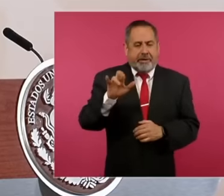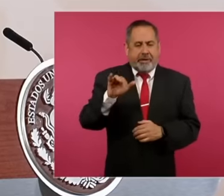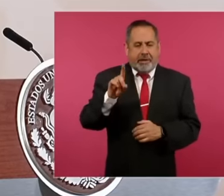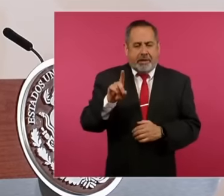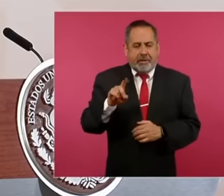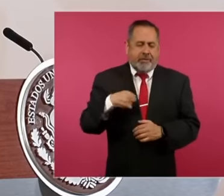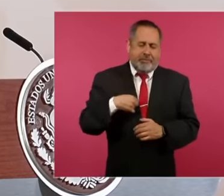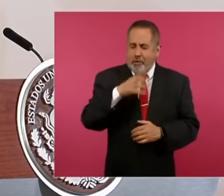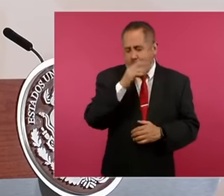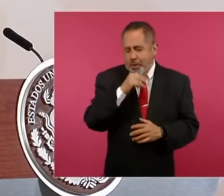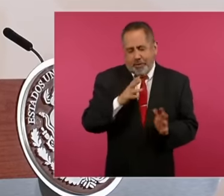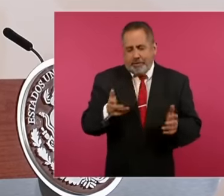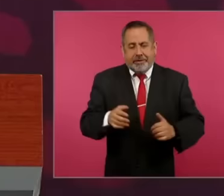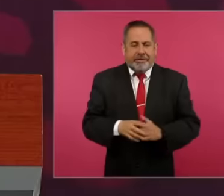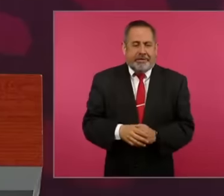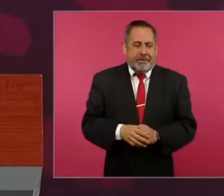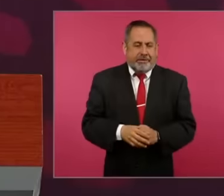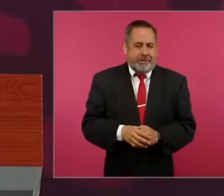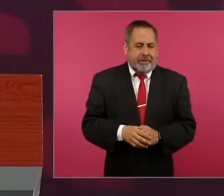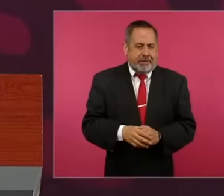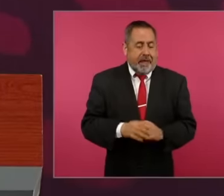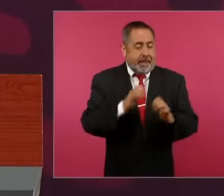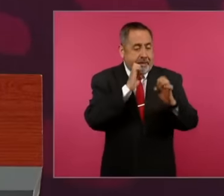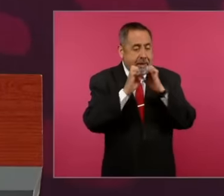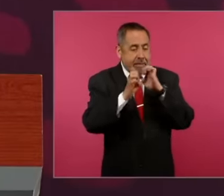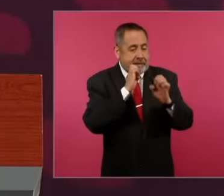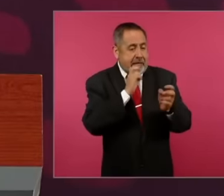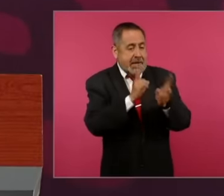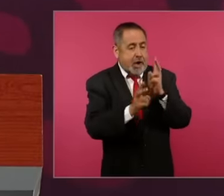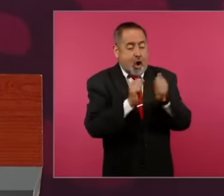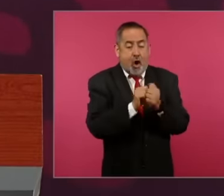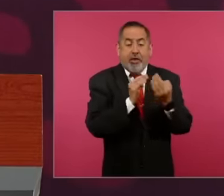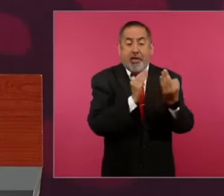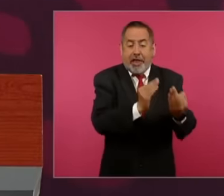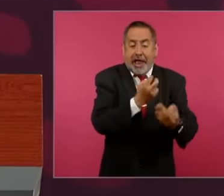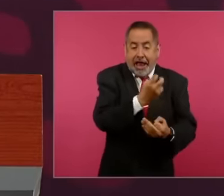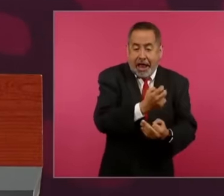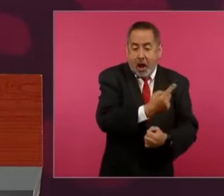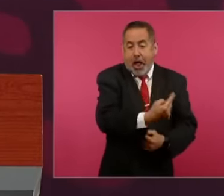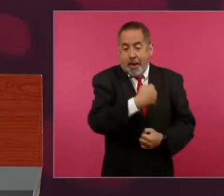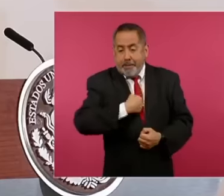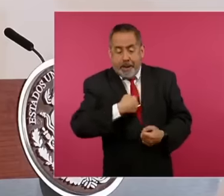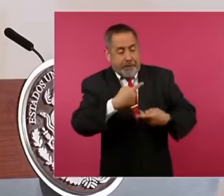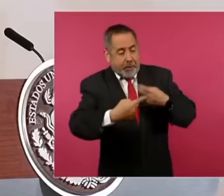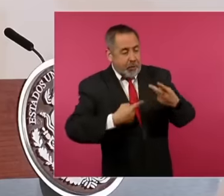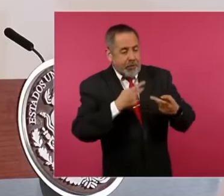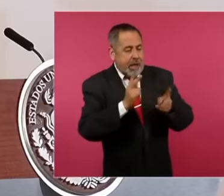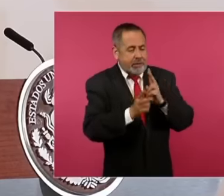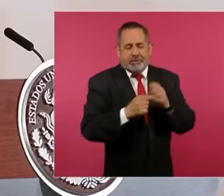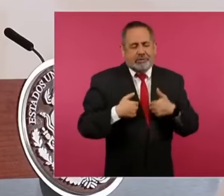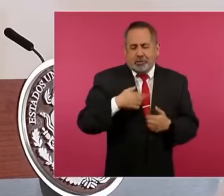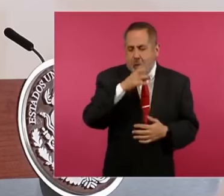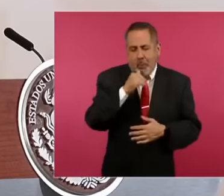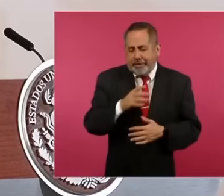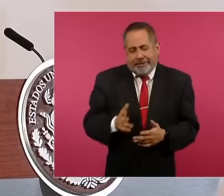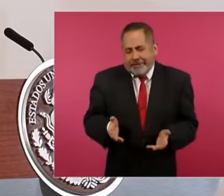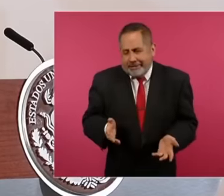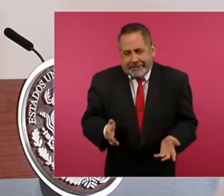yo no puedo, pues, entrevistarlo o que me entreviste,